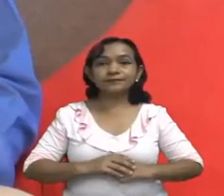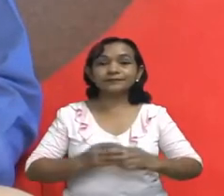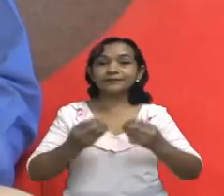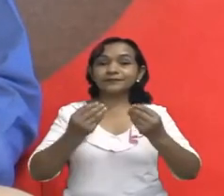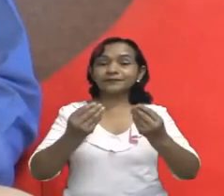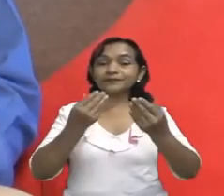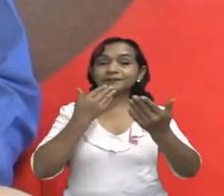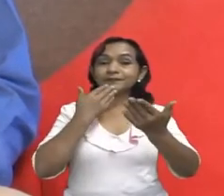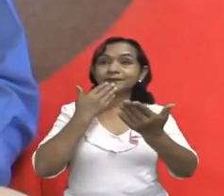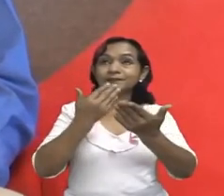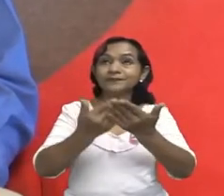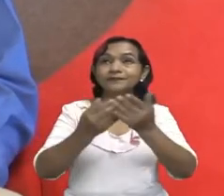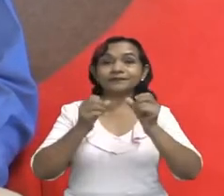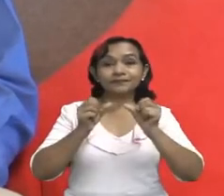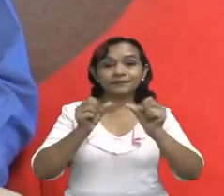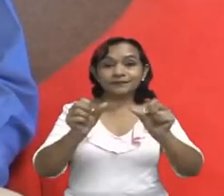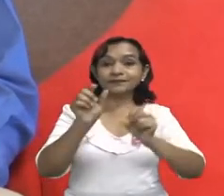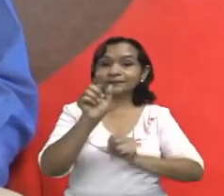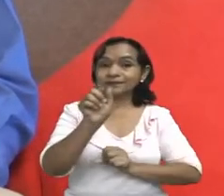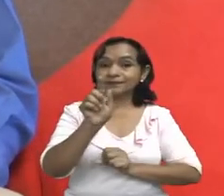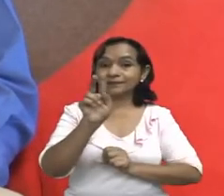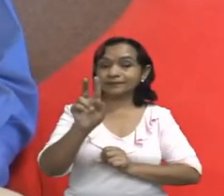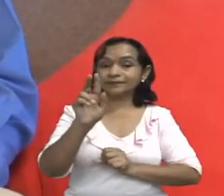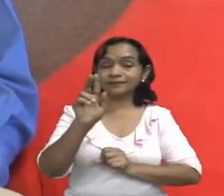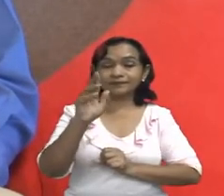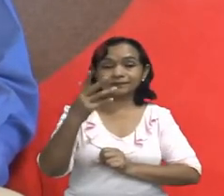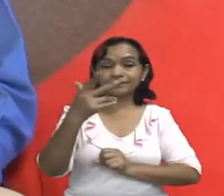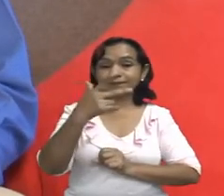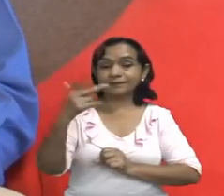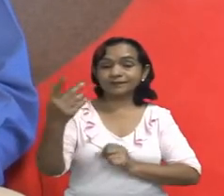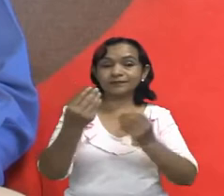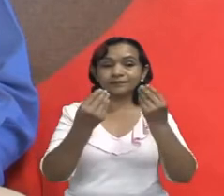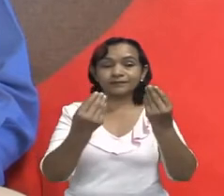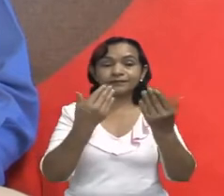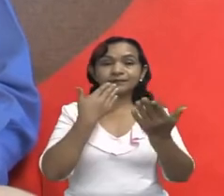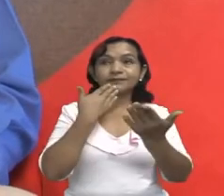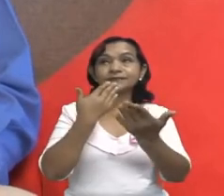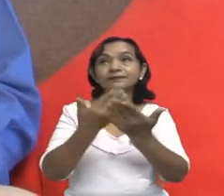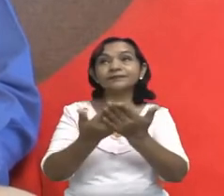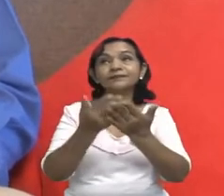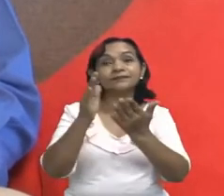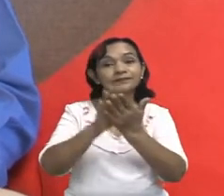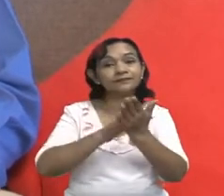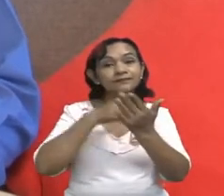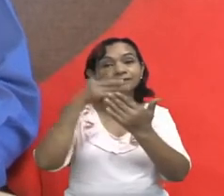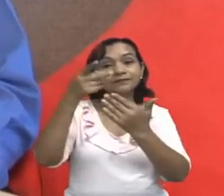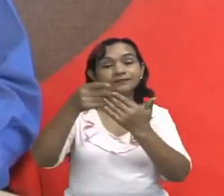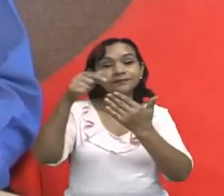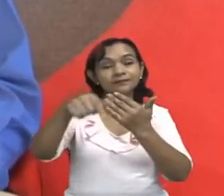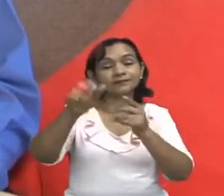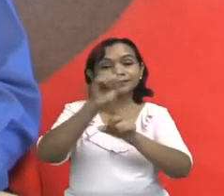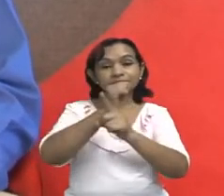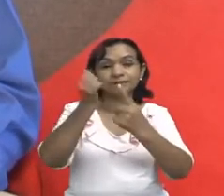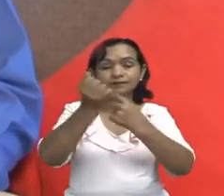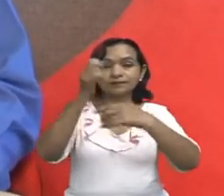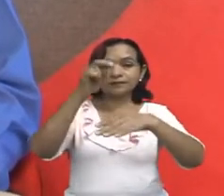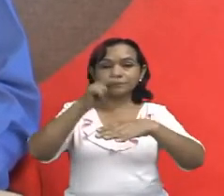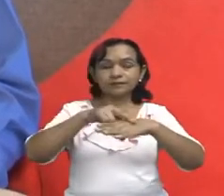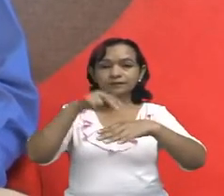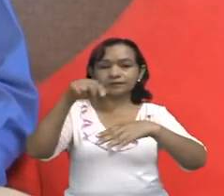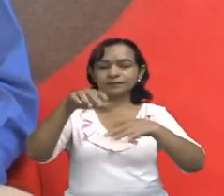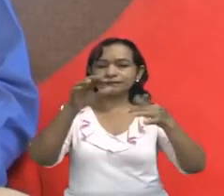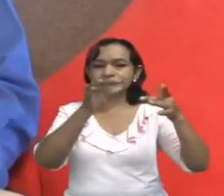Muchísimas gracias por continuar en sintonía de Canal Parlamentario. Muchísimas gracias por continuar acompañándonos en su programa desde el Parlamento. Hoy una